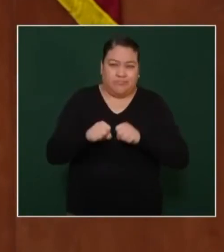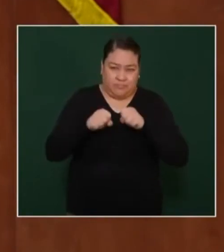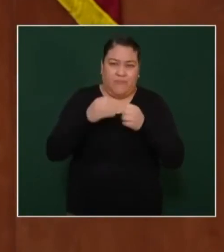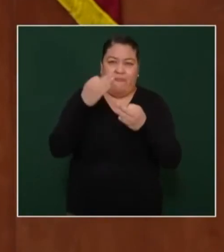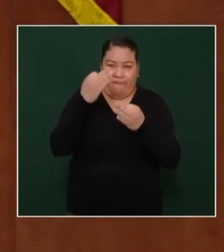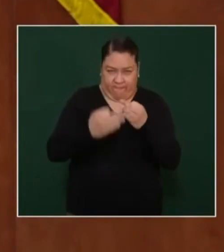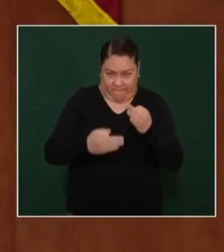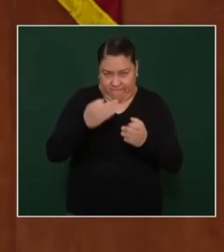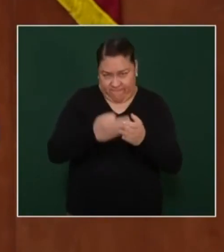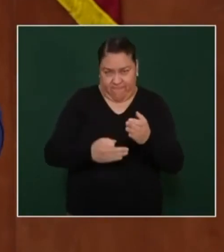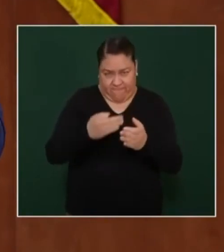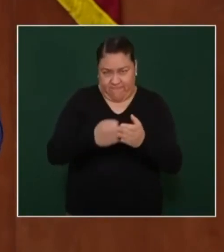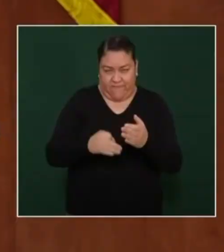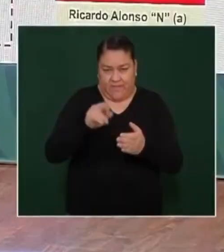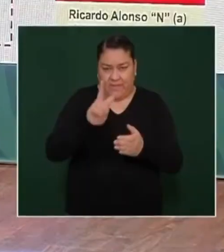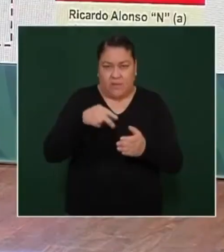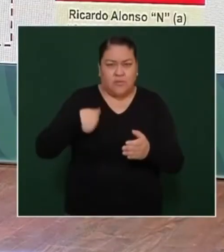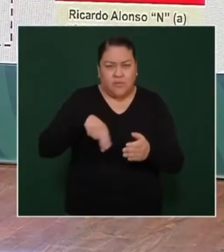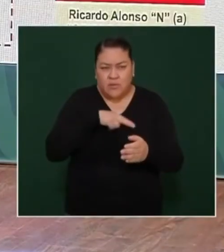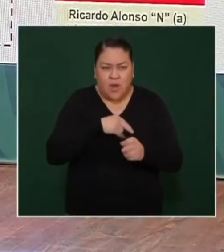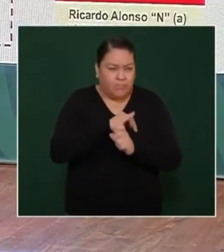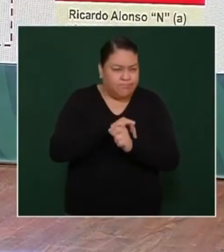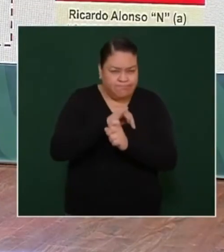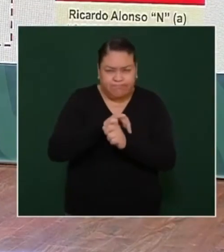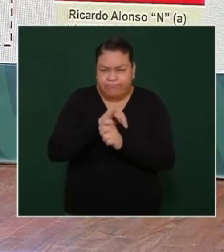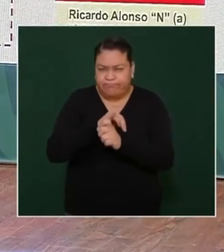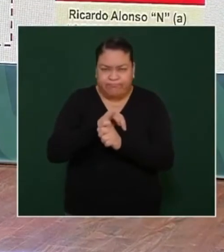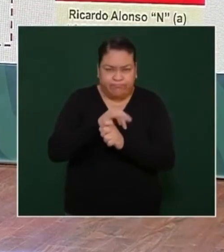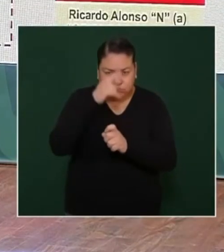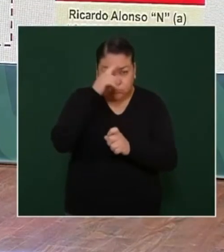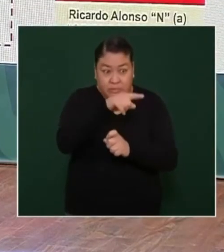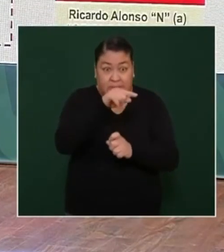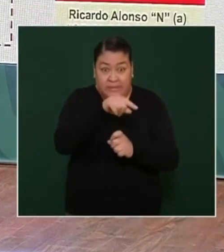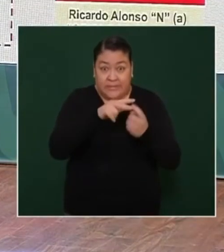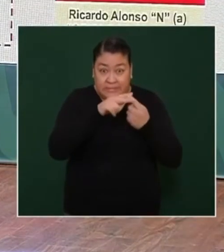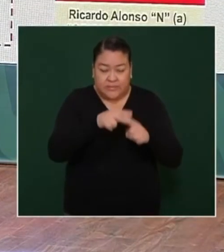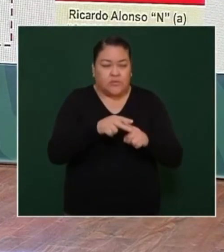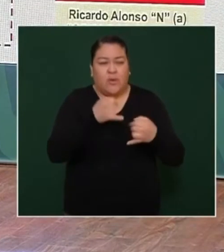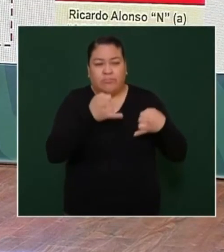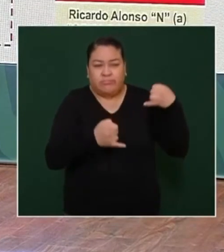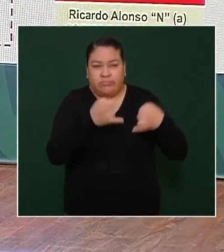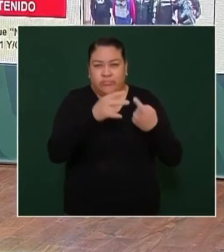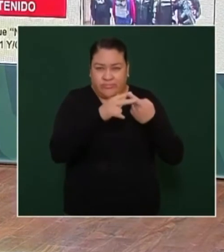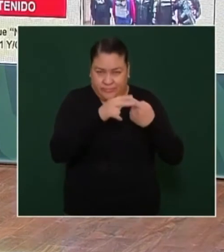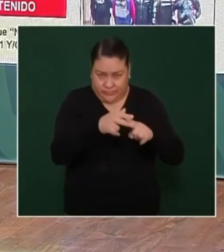y ya está en proceso su vinculación a la parte penal.